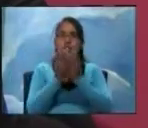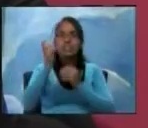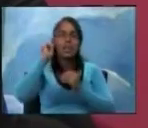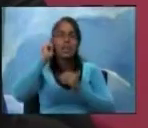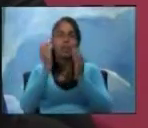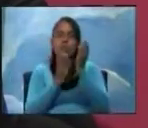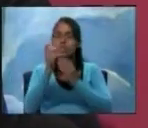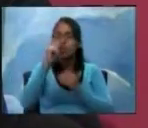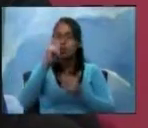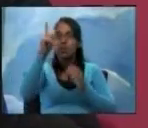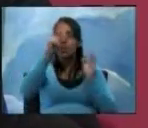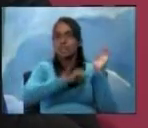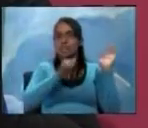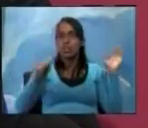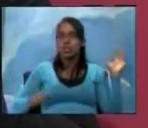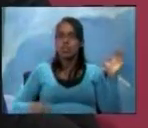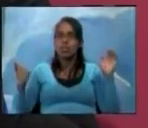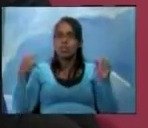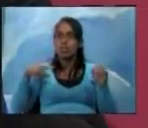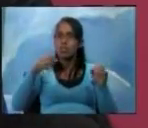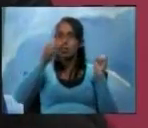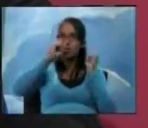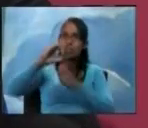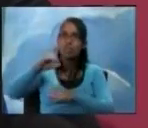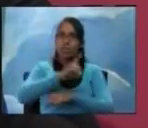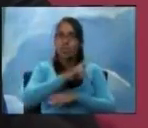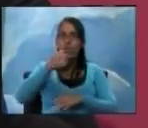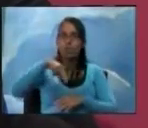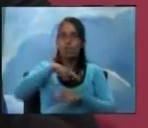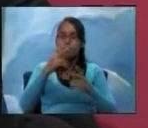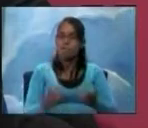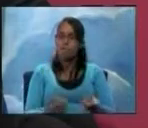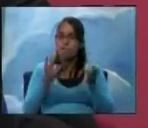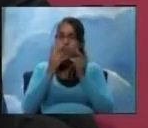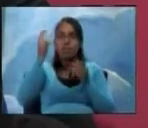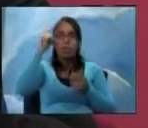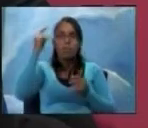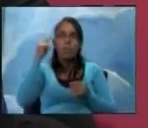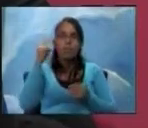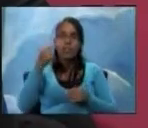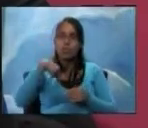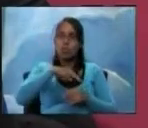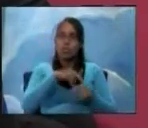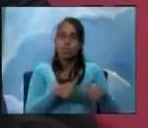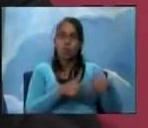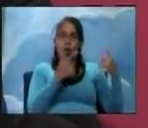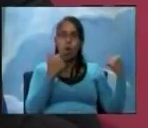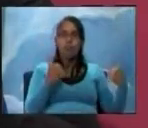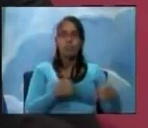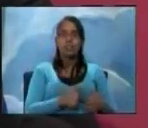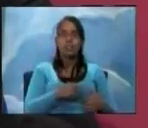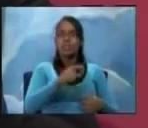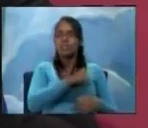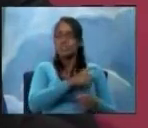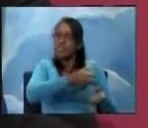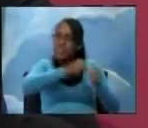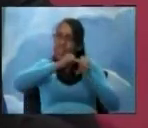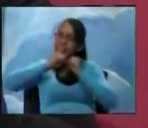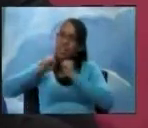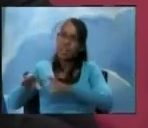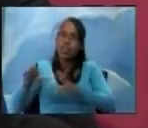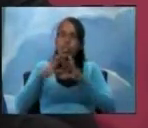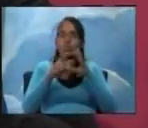siervas del Señor, tenemos que desechar de nuestras vidas, de nuestras mentes, de nuestros corazones, desarraigar